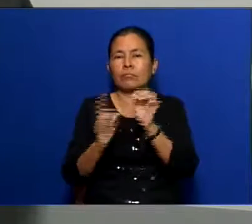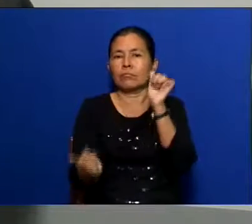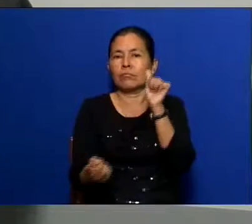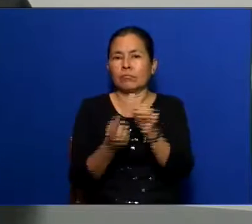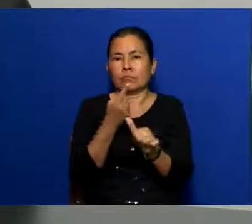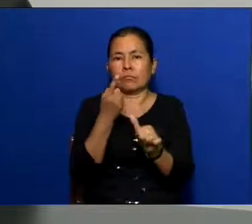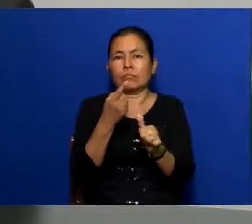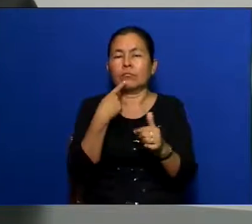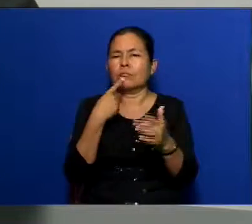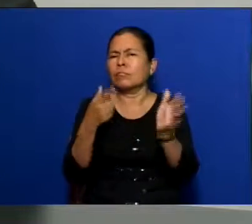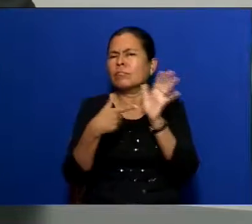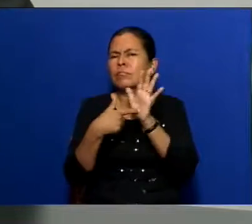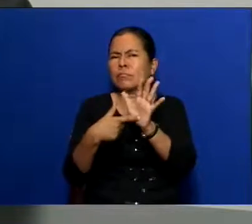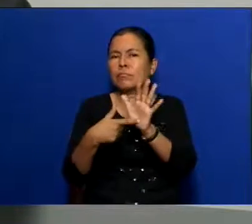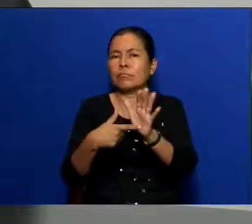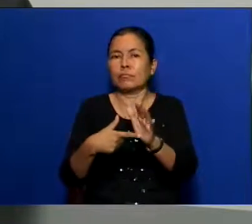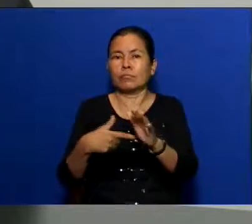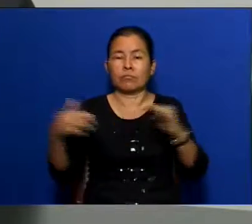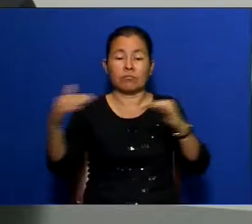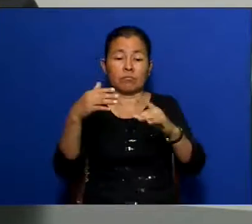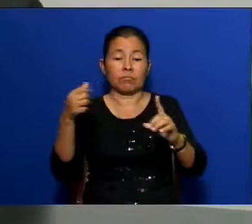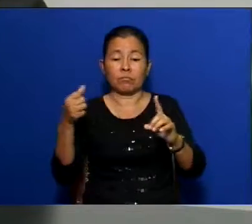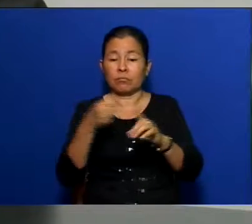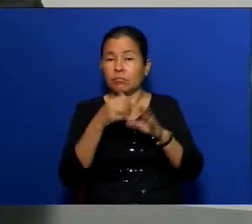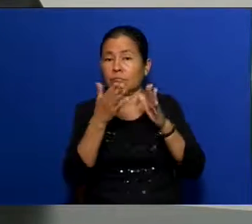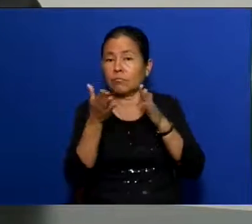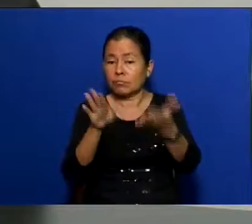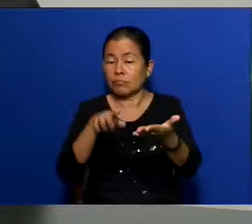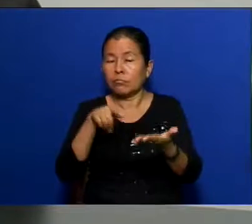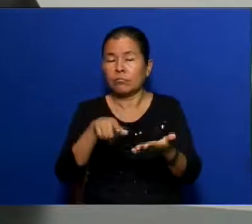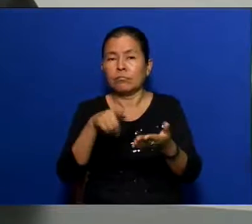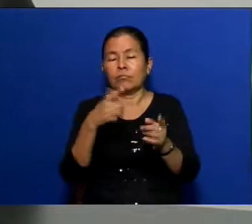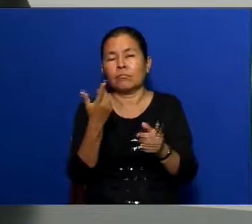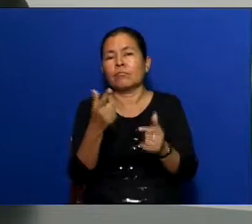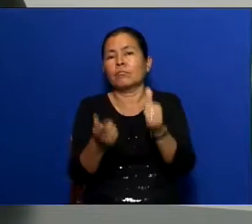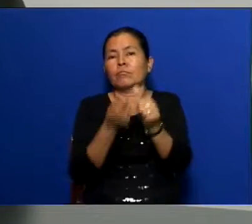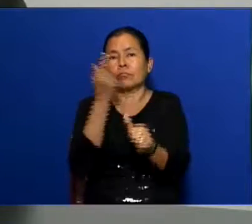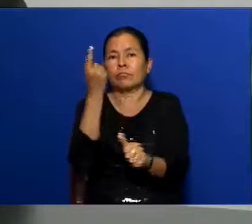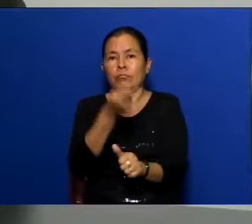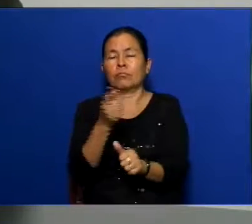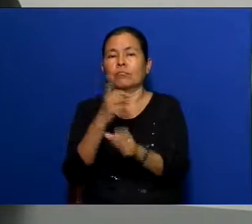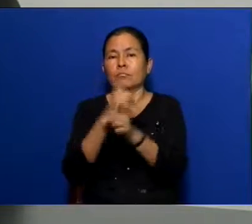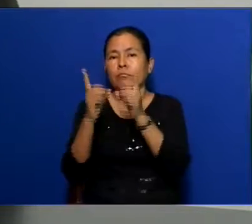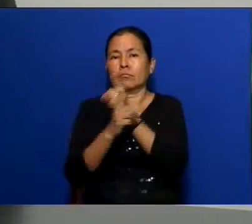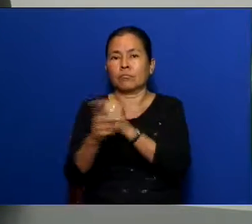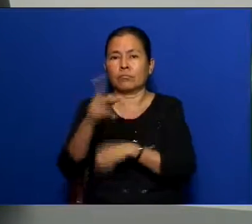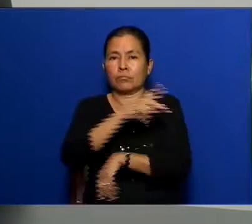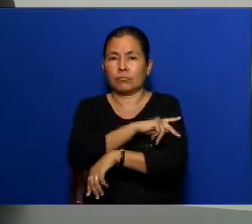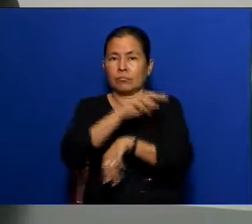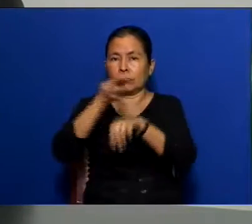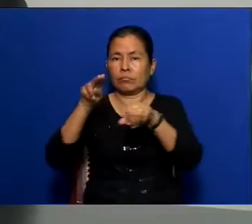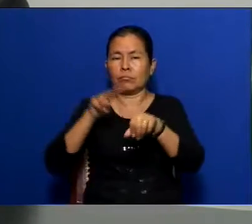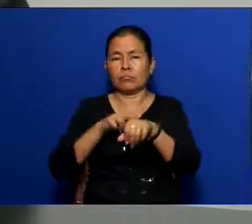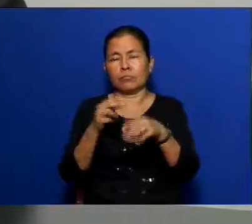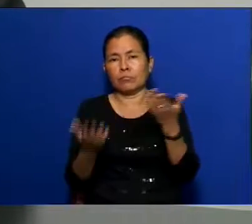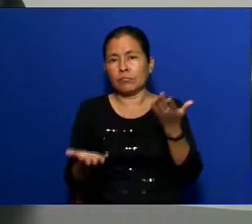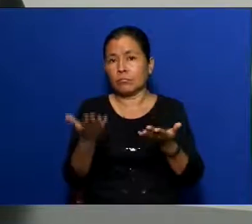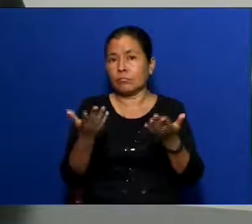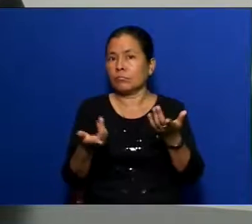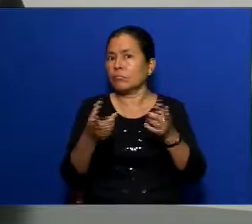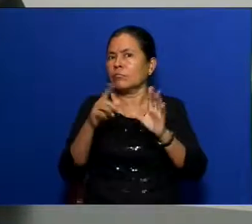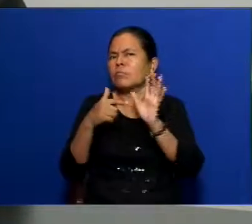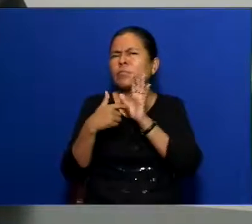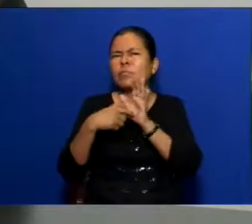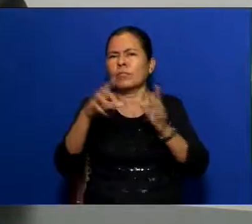casos de accidentes de tránsito a la Policía Nacional. Pero también puede ocurrir que algunas veces nosotros no podamos asistir a ese